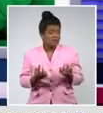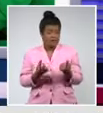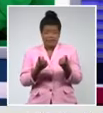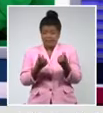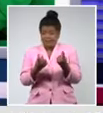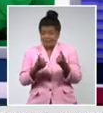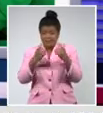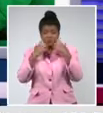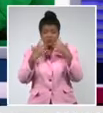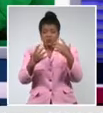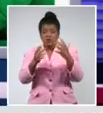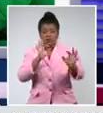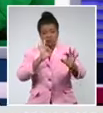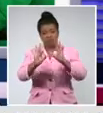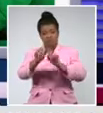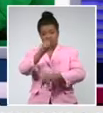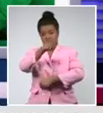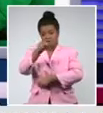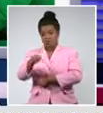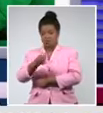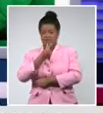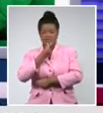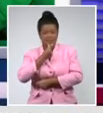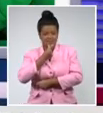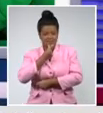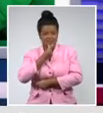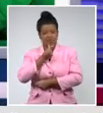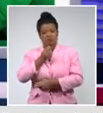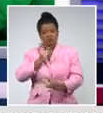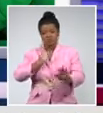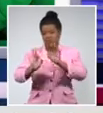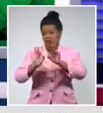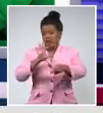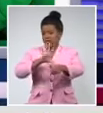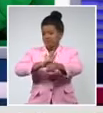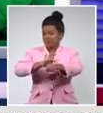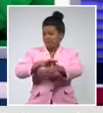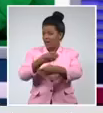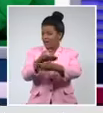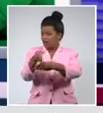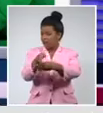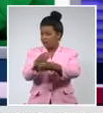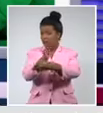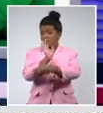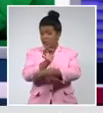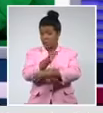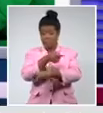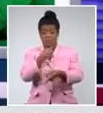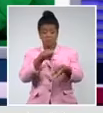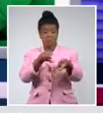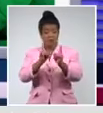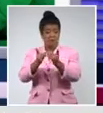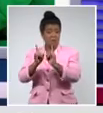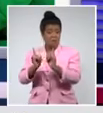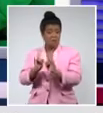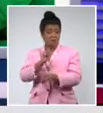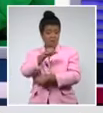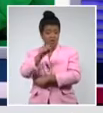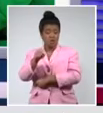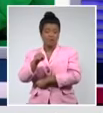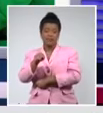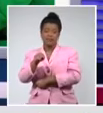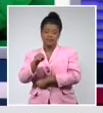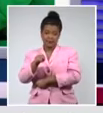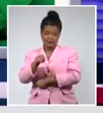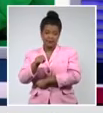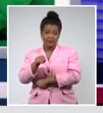de proteger a personas que, como lamentablemente estas que han fallecido, pues en ocasiones